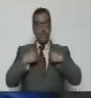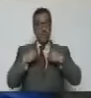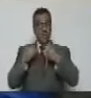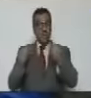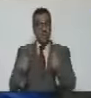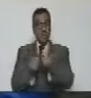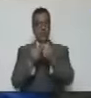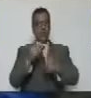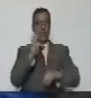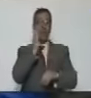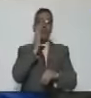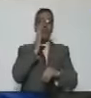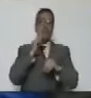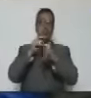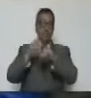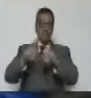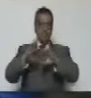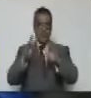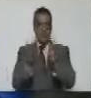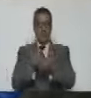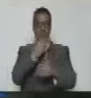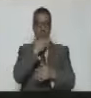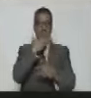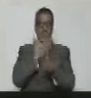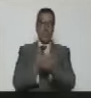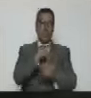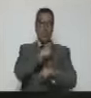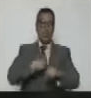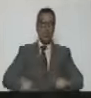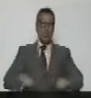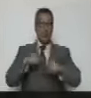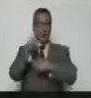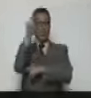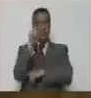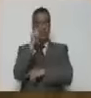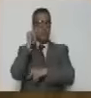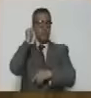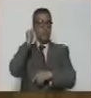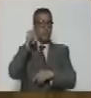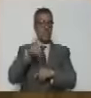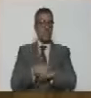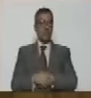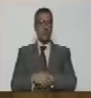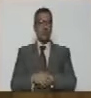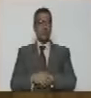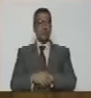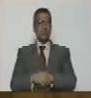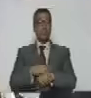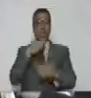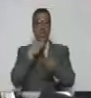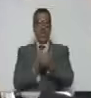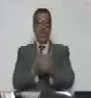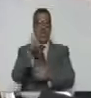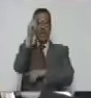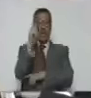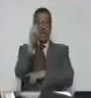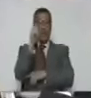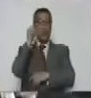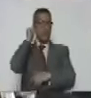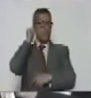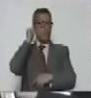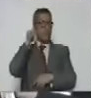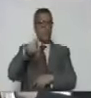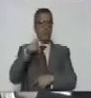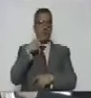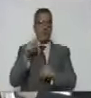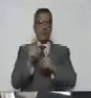armonía con nuestra madre tierra. Gracias, presidente. Gracias, colegas parlamentarios. Muchísimas gracias, diputada.